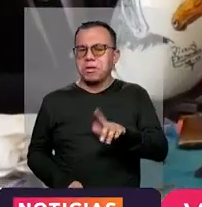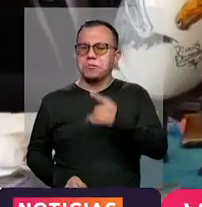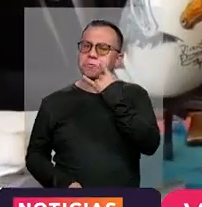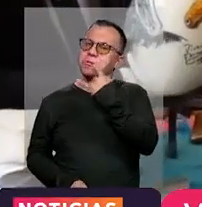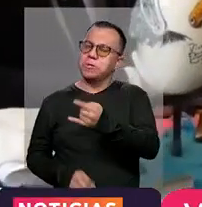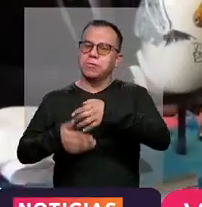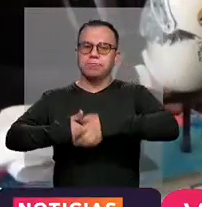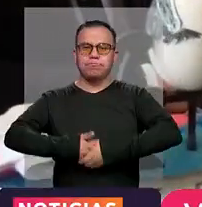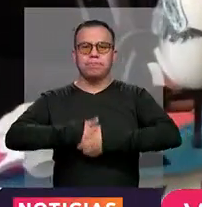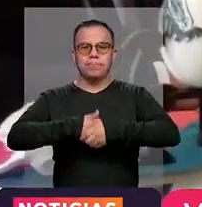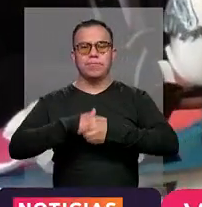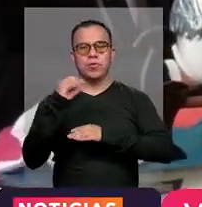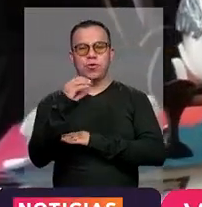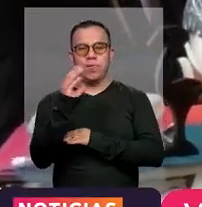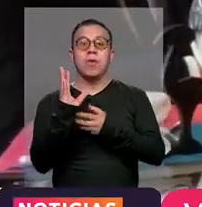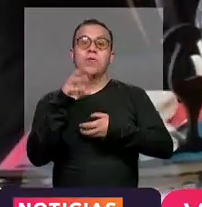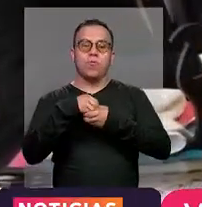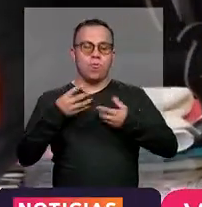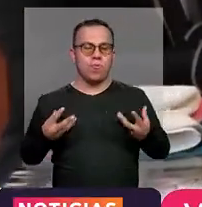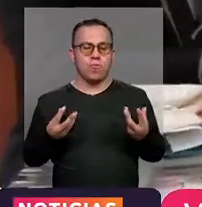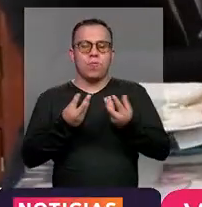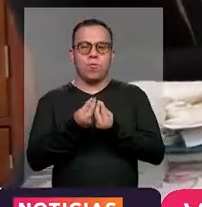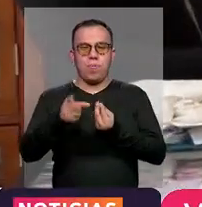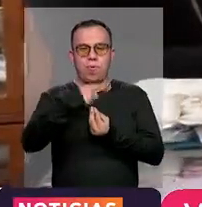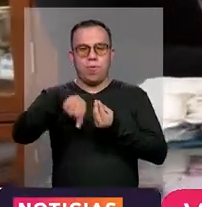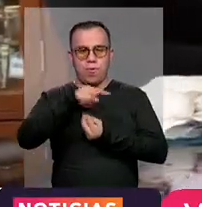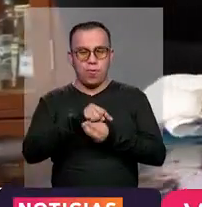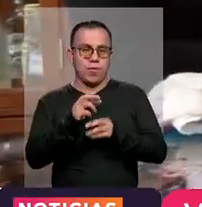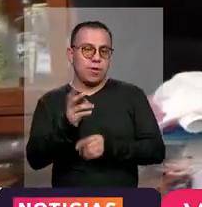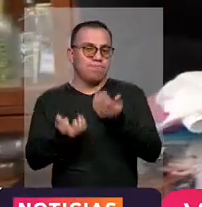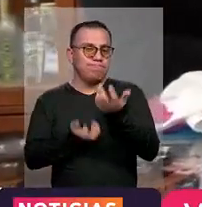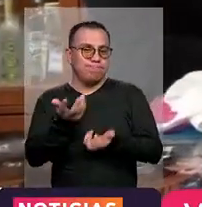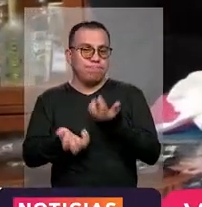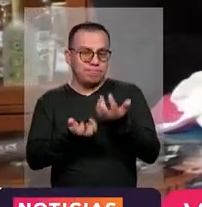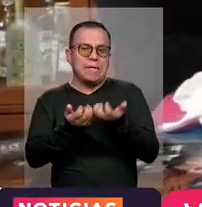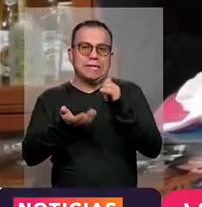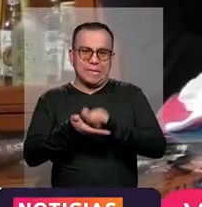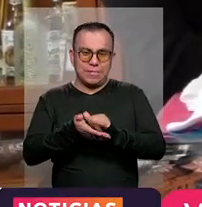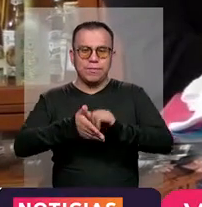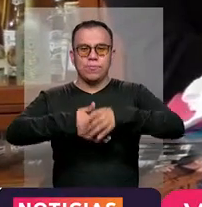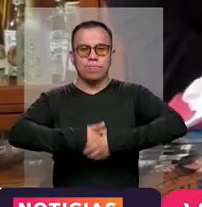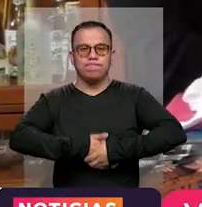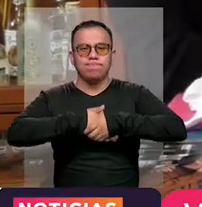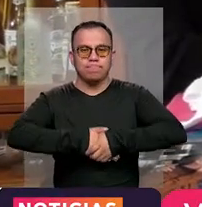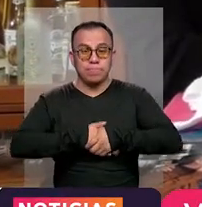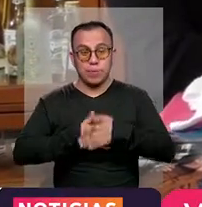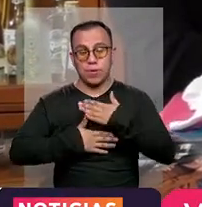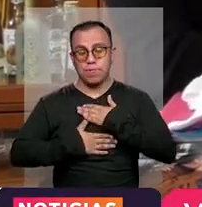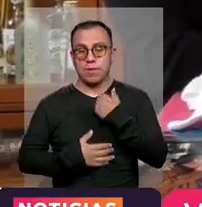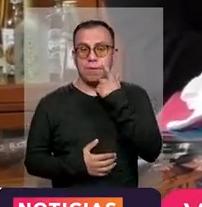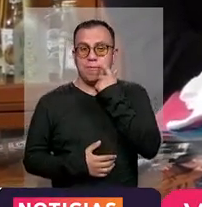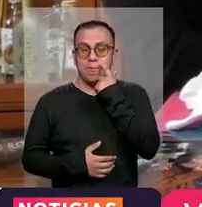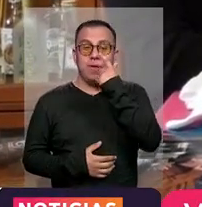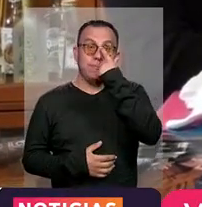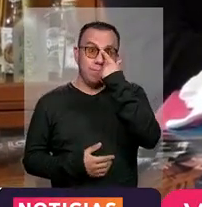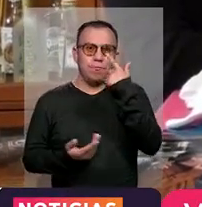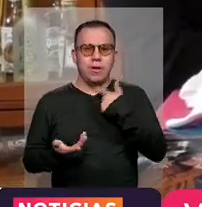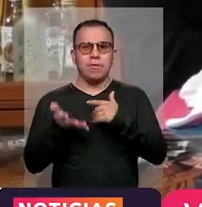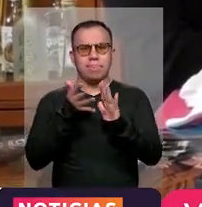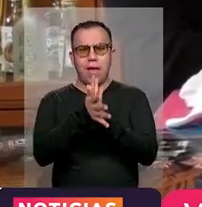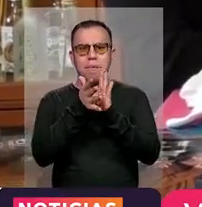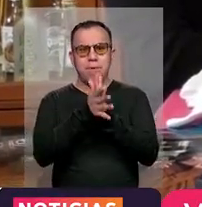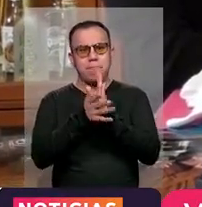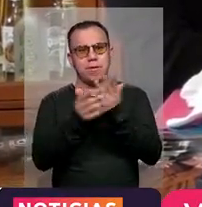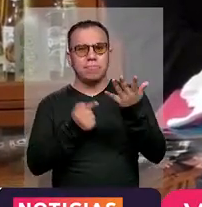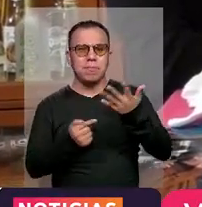presentarle un colombiano que formaba parte de de la cocina y así fue como se conoció con papa y ahí pues le contaba la historia